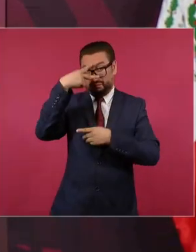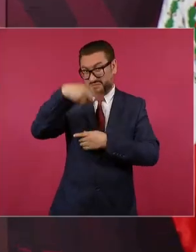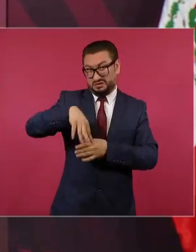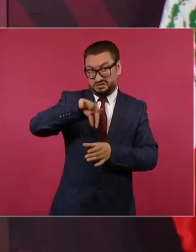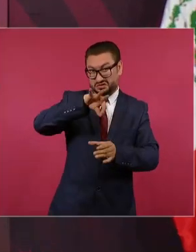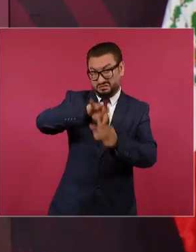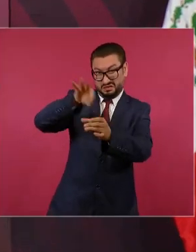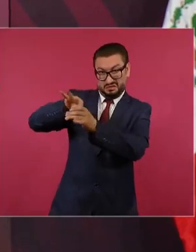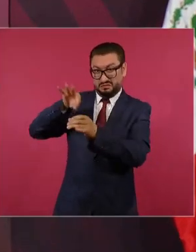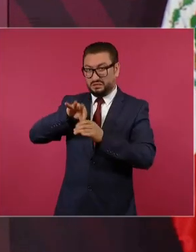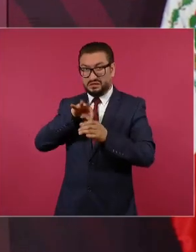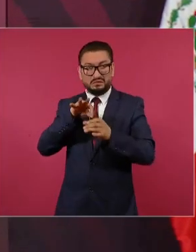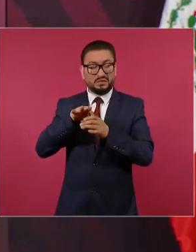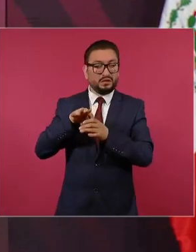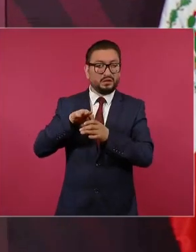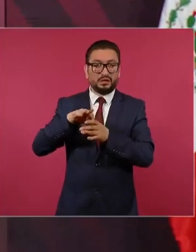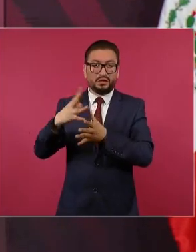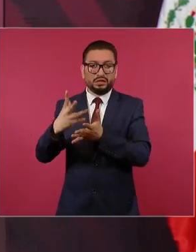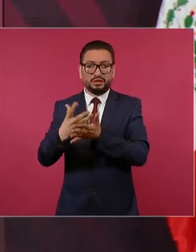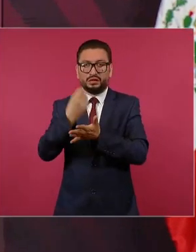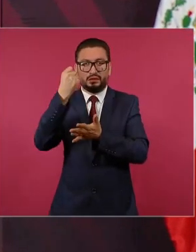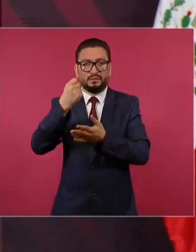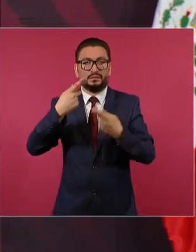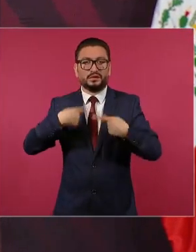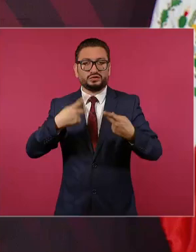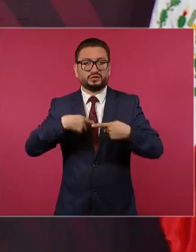la zarandeada, la zamarreada.